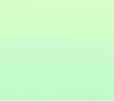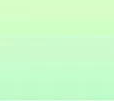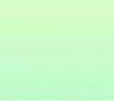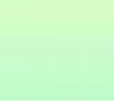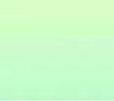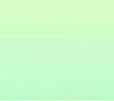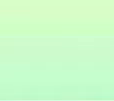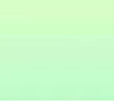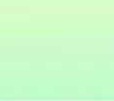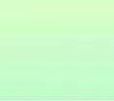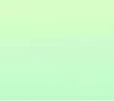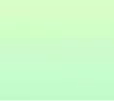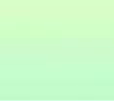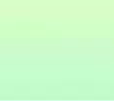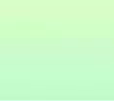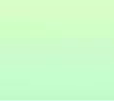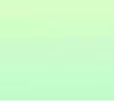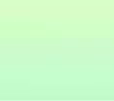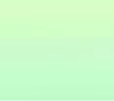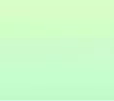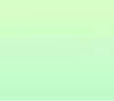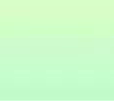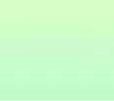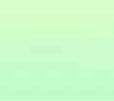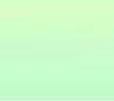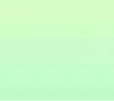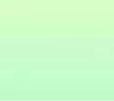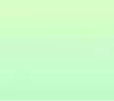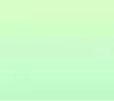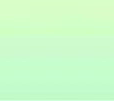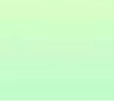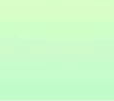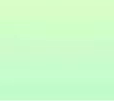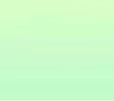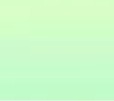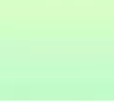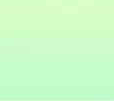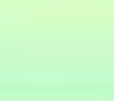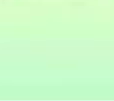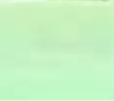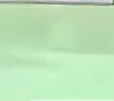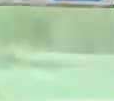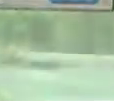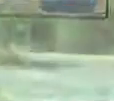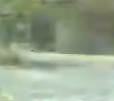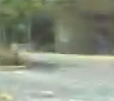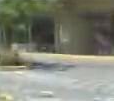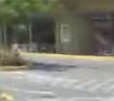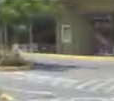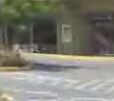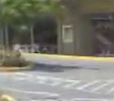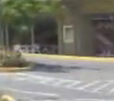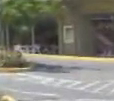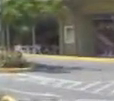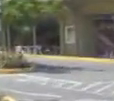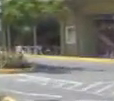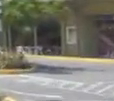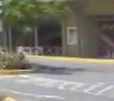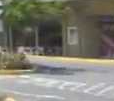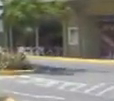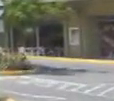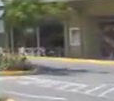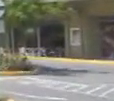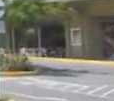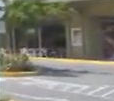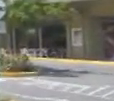33 colones. Enviar 10 correos de texto de una página cada uno costaría 1.30 colones. Quienes están a favor de la